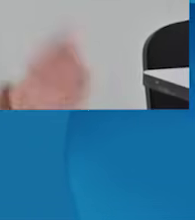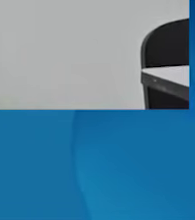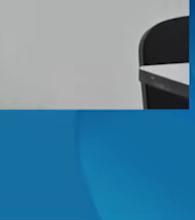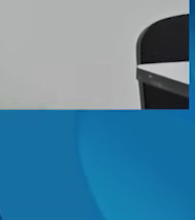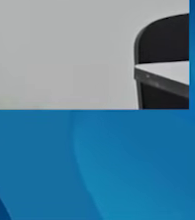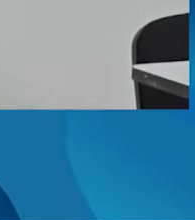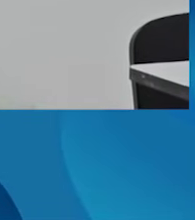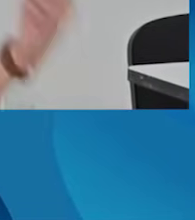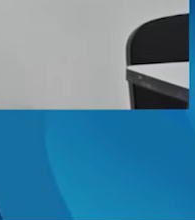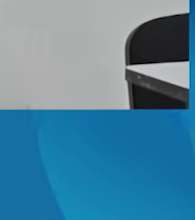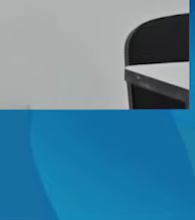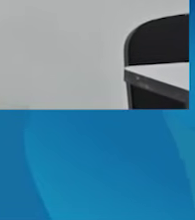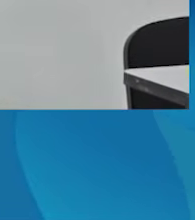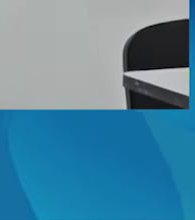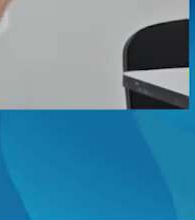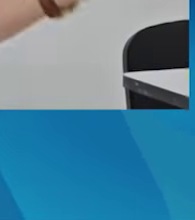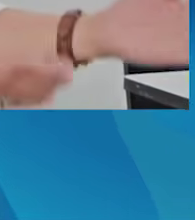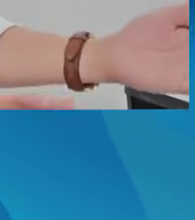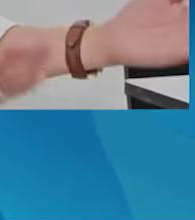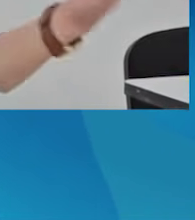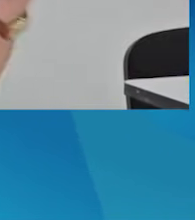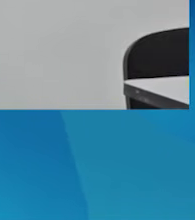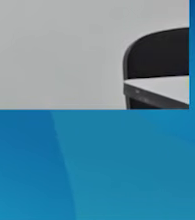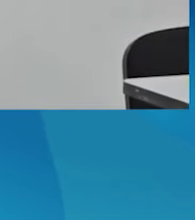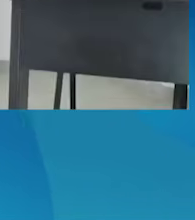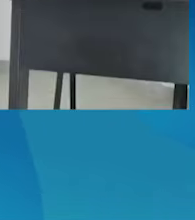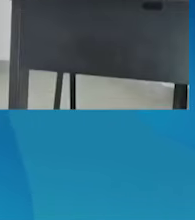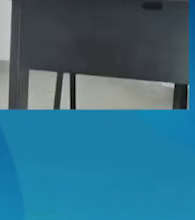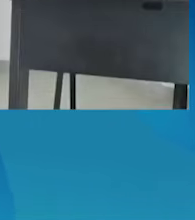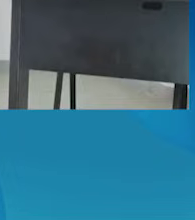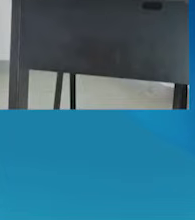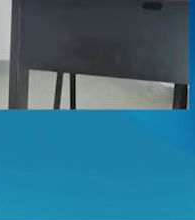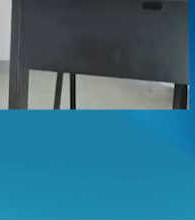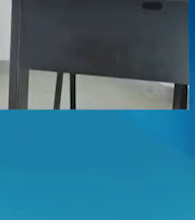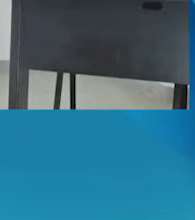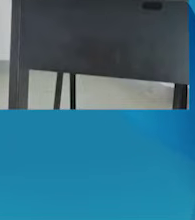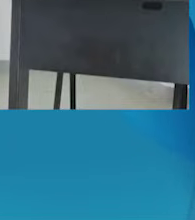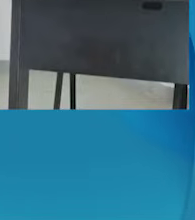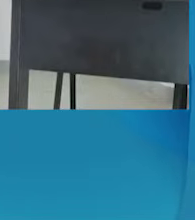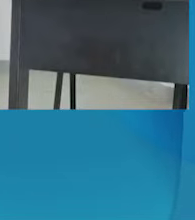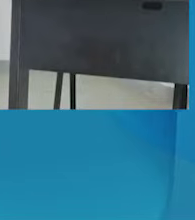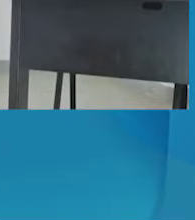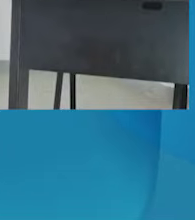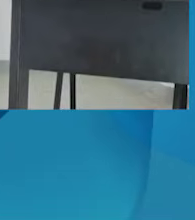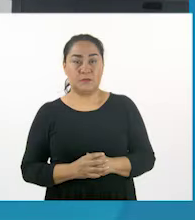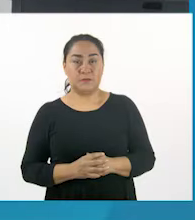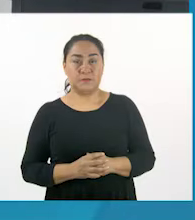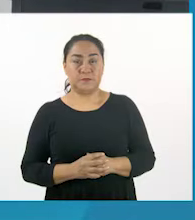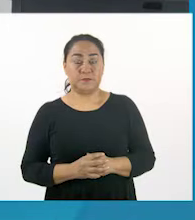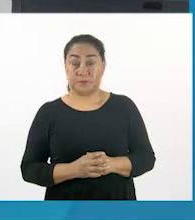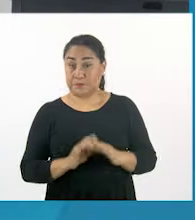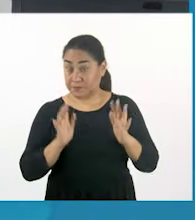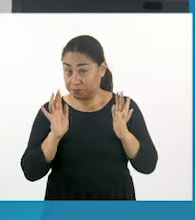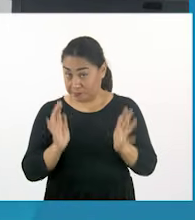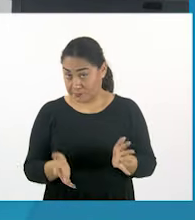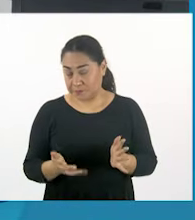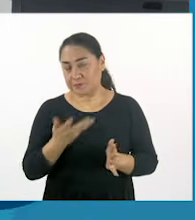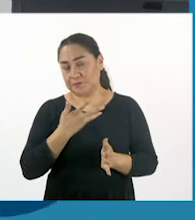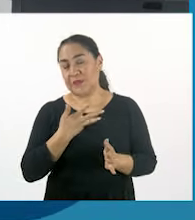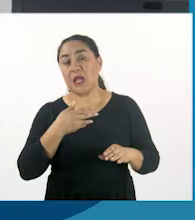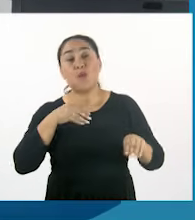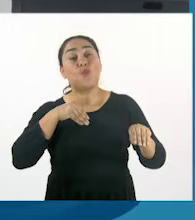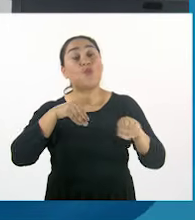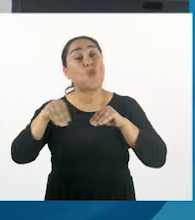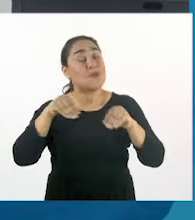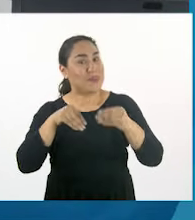tres, cuatro, cinco, seis, siete y ocho. Bien, ya tenemos dos movimientos.